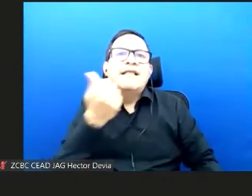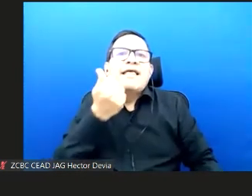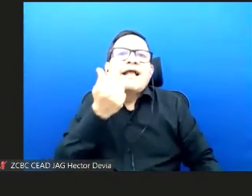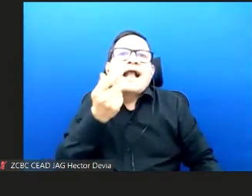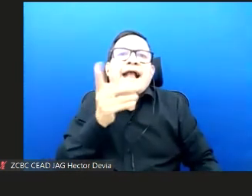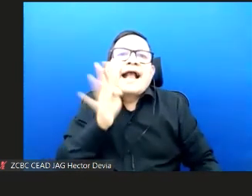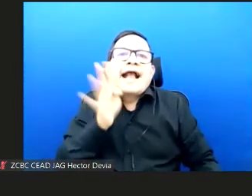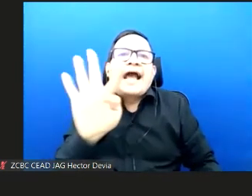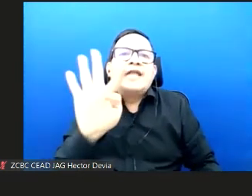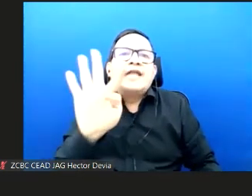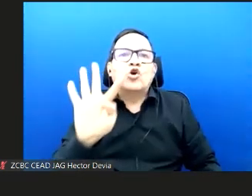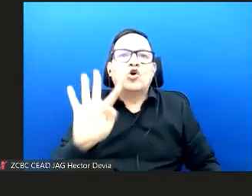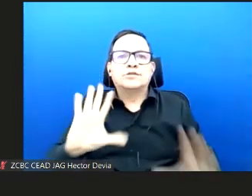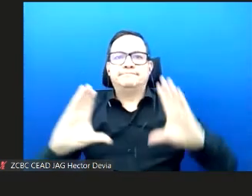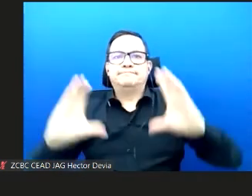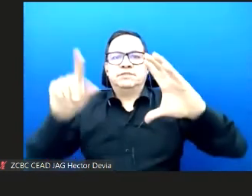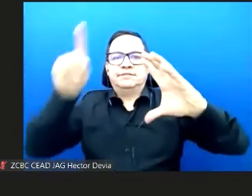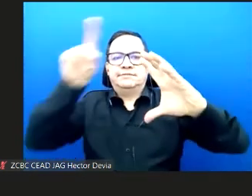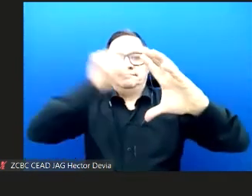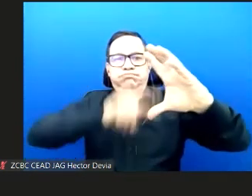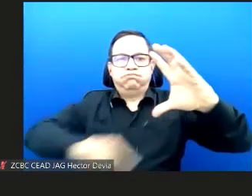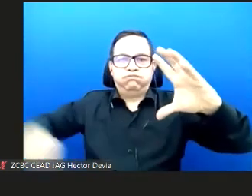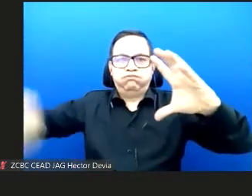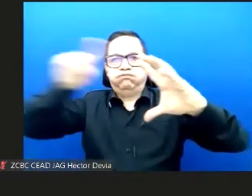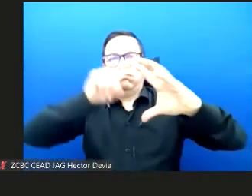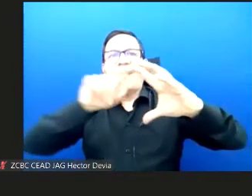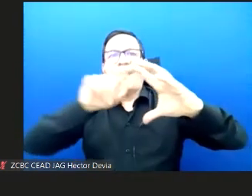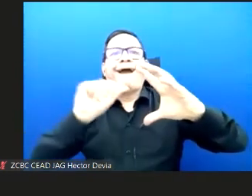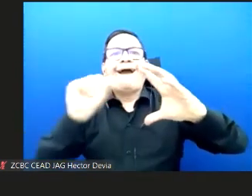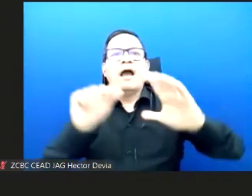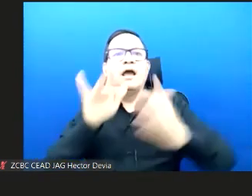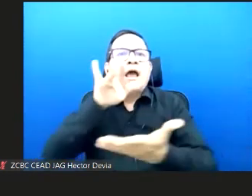el conjunto de A con 50.